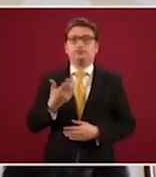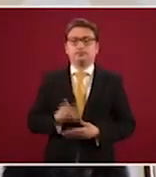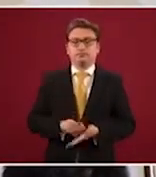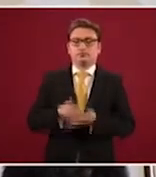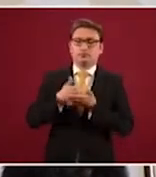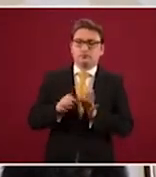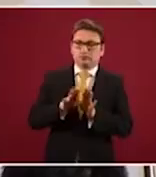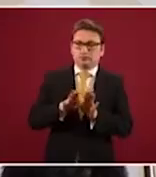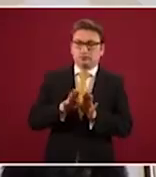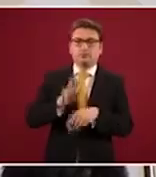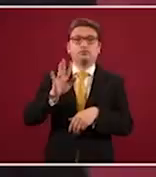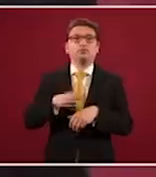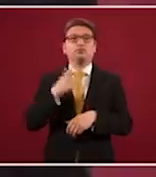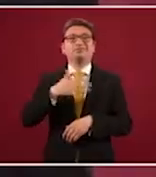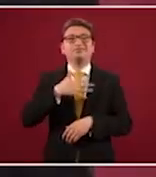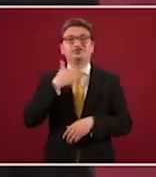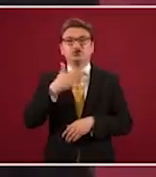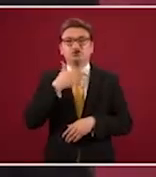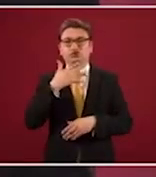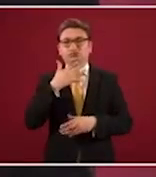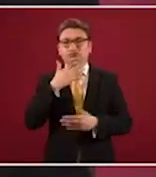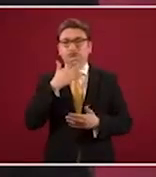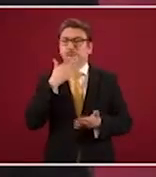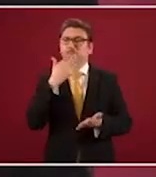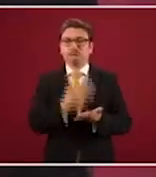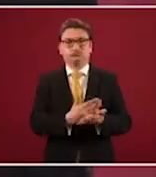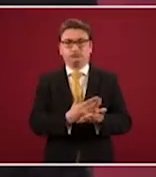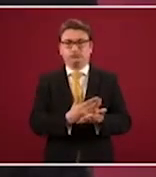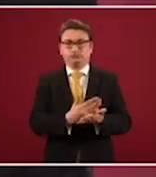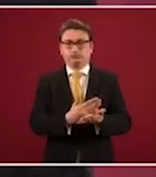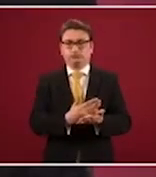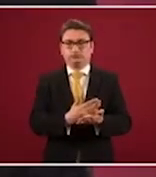a que no se ha permitido la corrupción